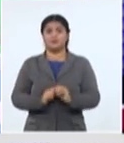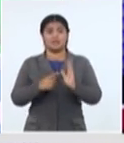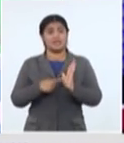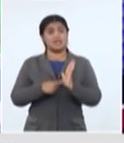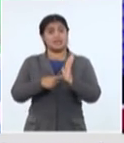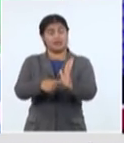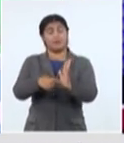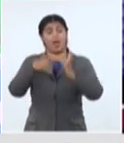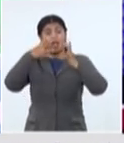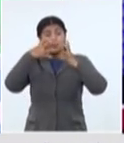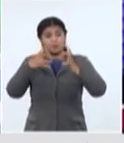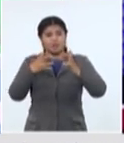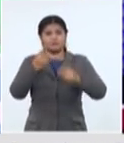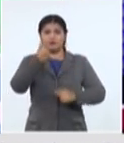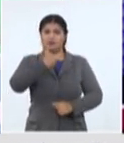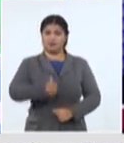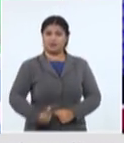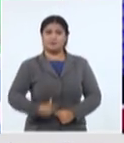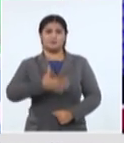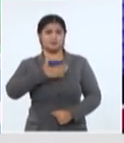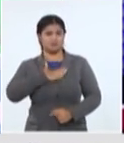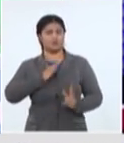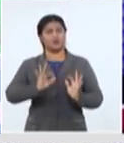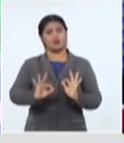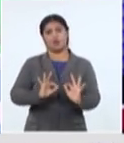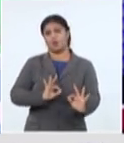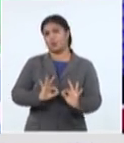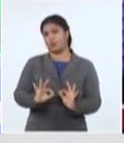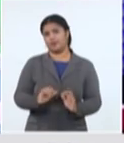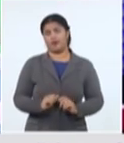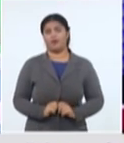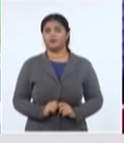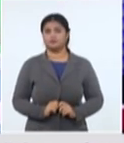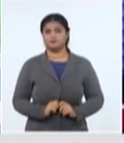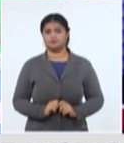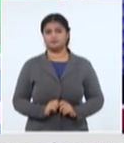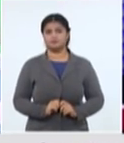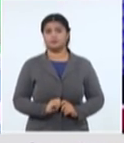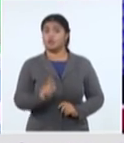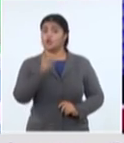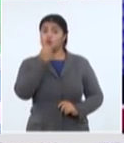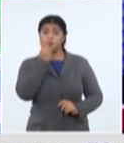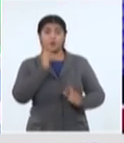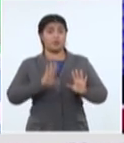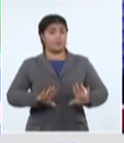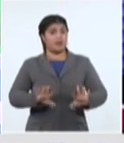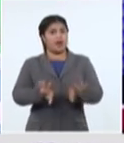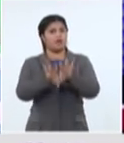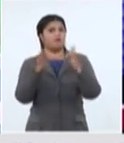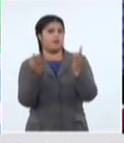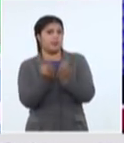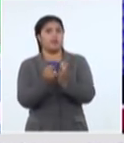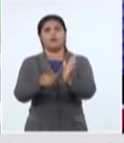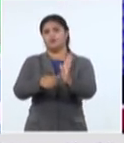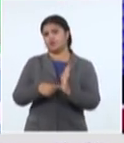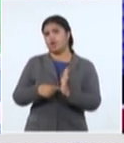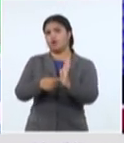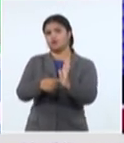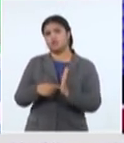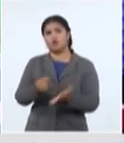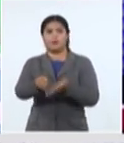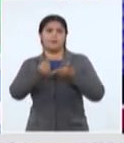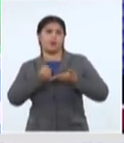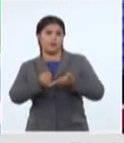autocuidado. El autocuidado implica una conducta de responsabilidad hacia la salud, implica